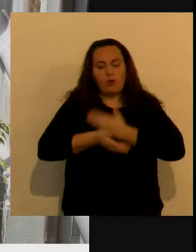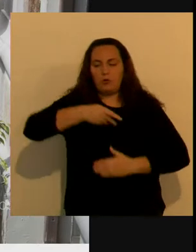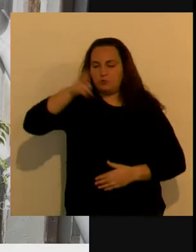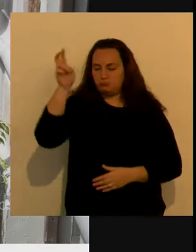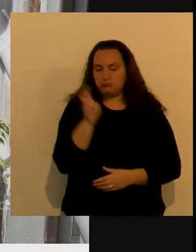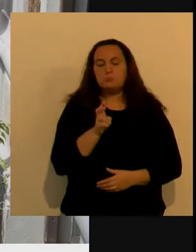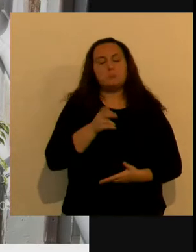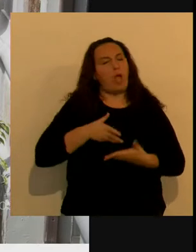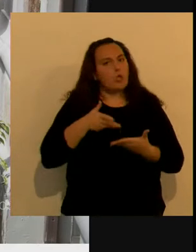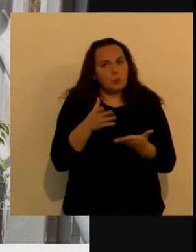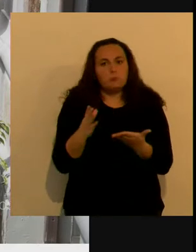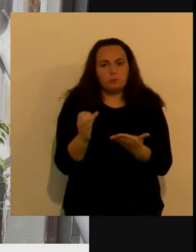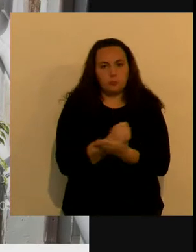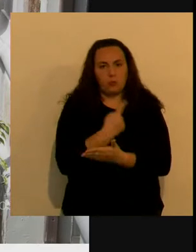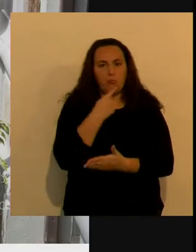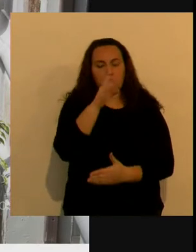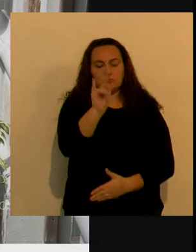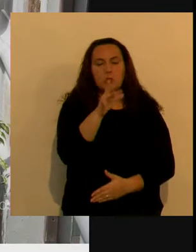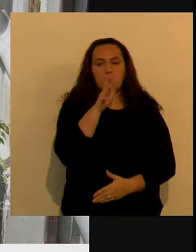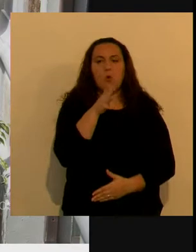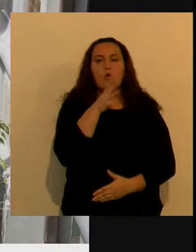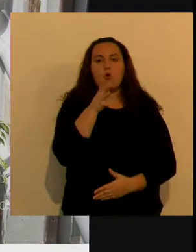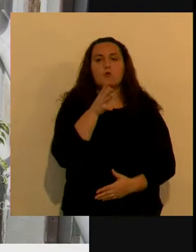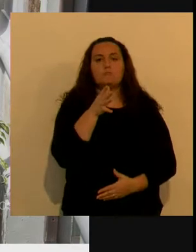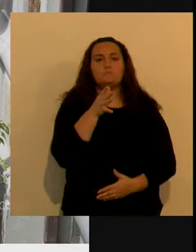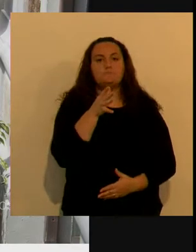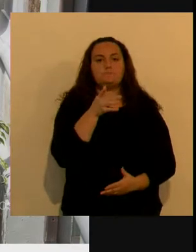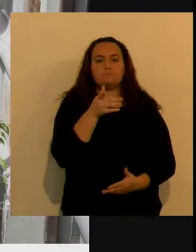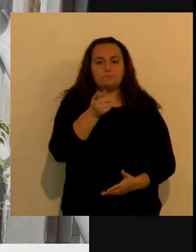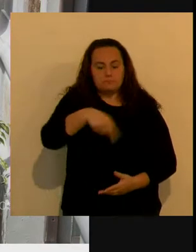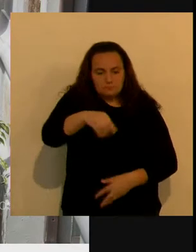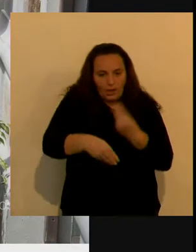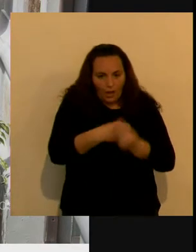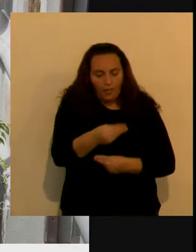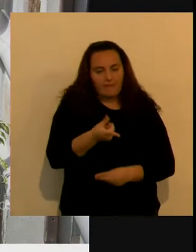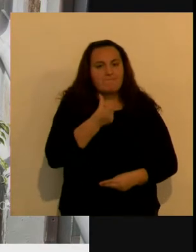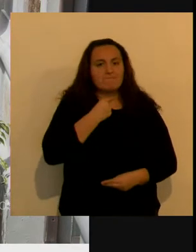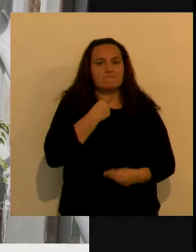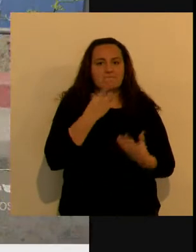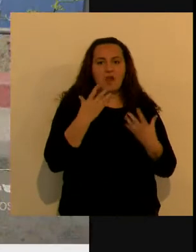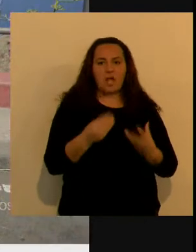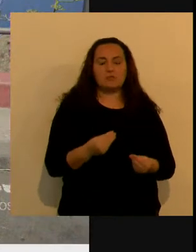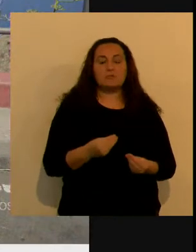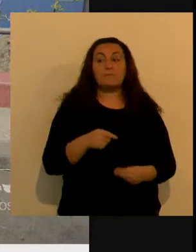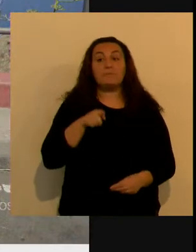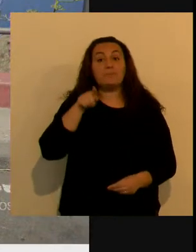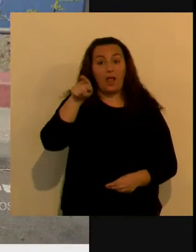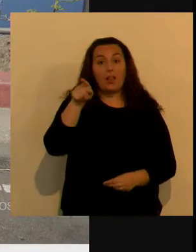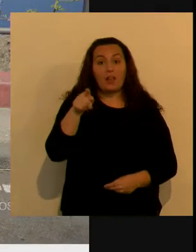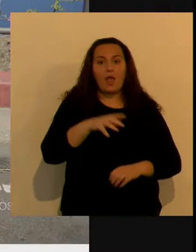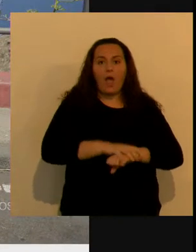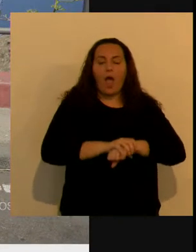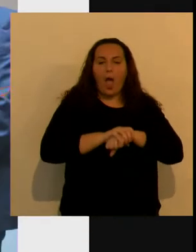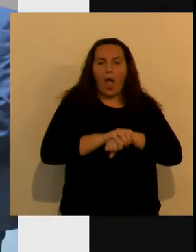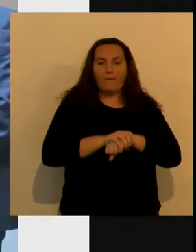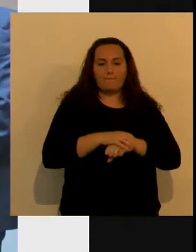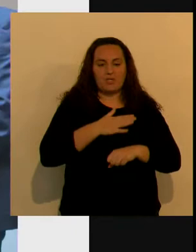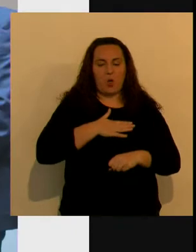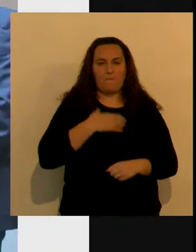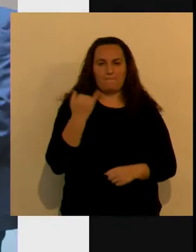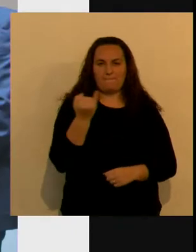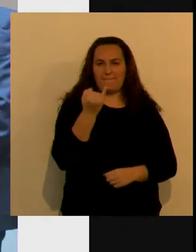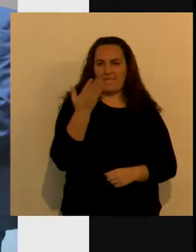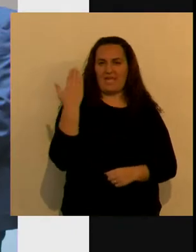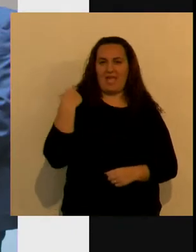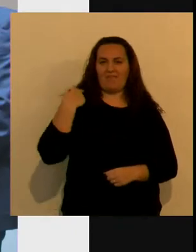a ayudar en todo, porque me gusta mucho lo que estáis haciendo, ¿no? Además, él fue muy amigo de mi jefe de doctorado,